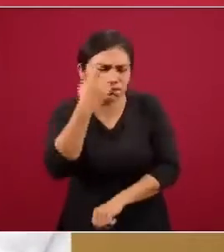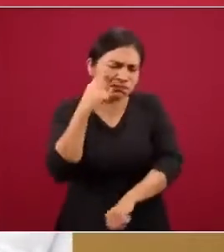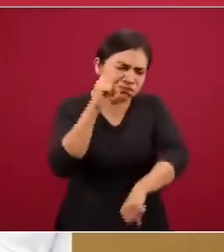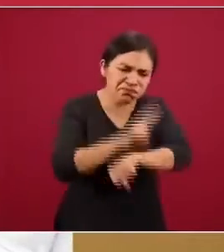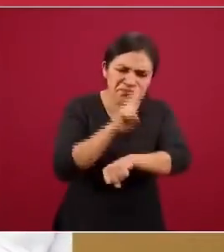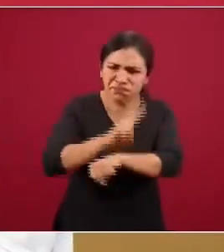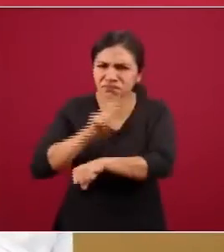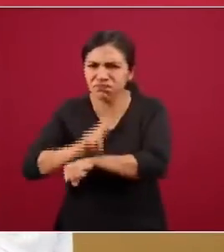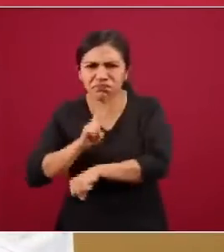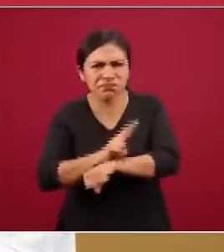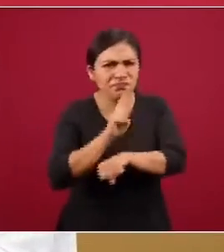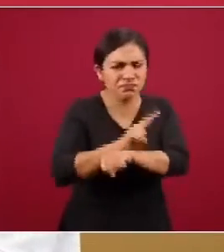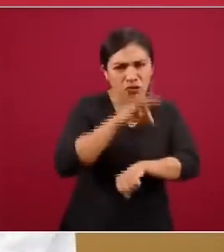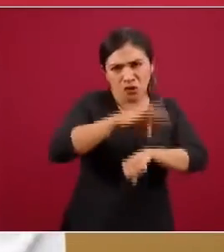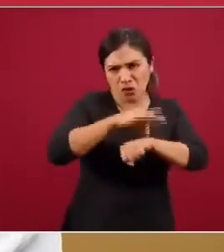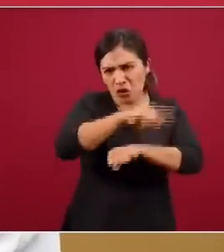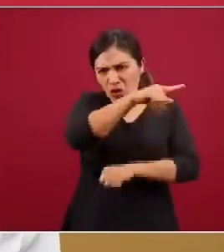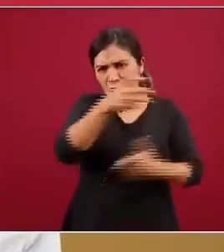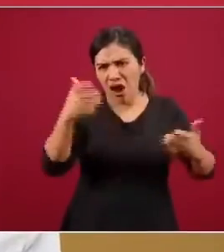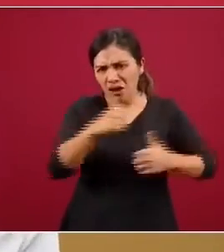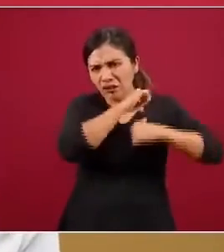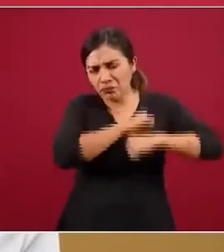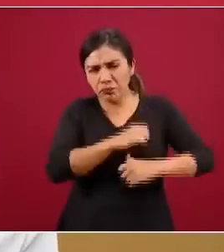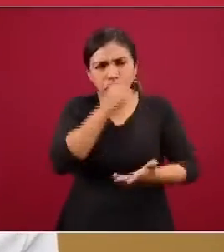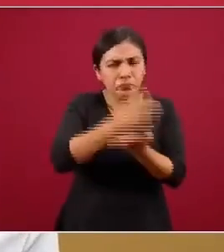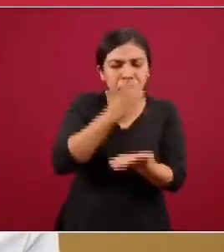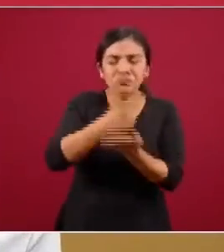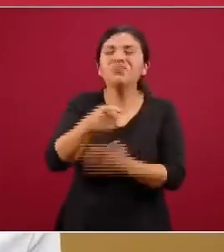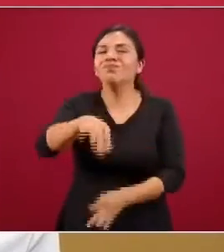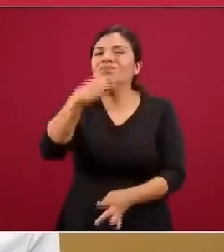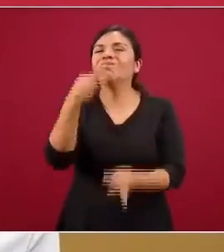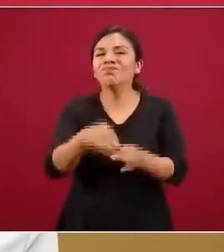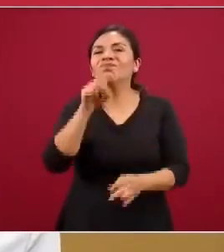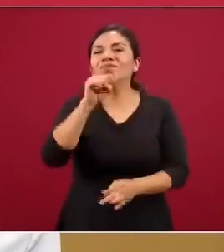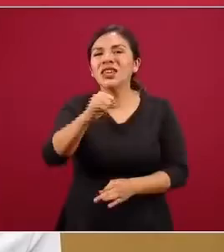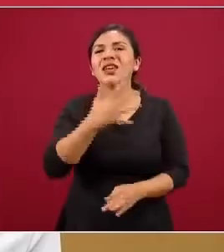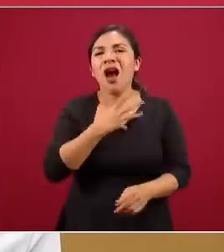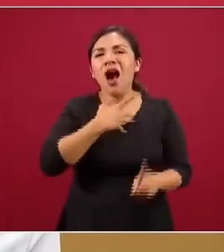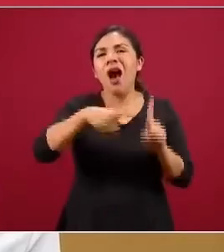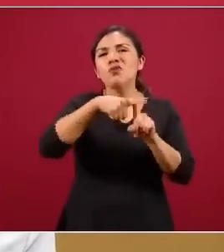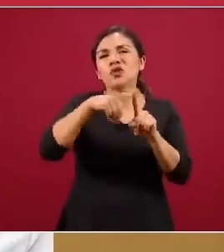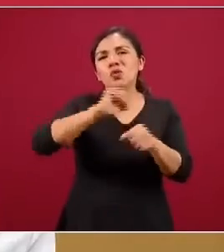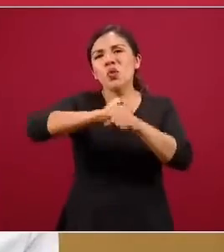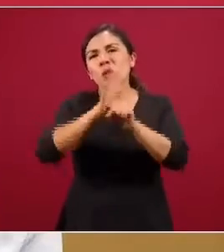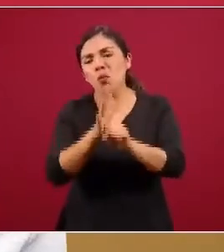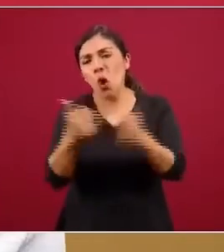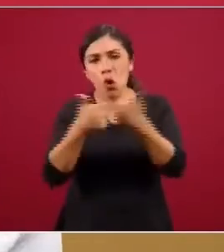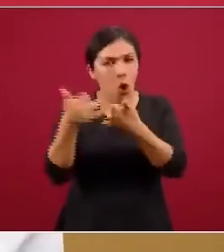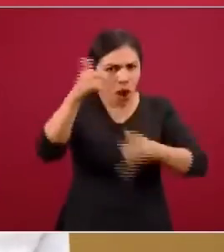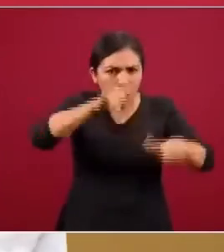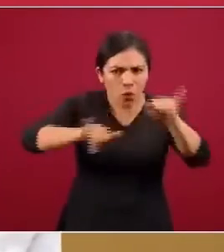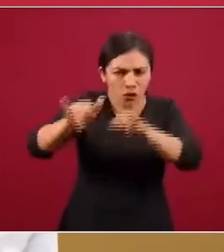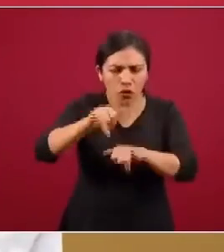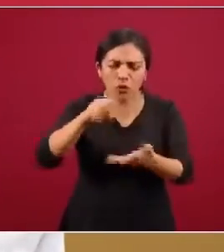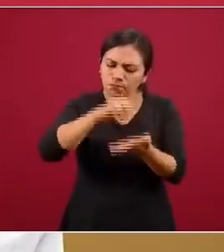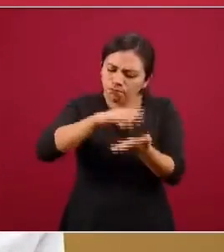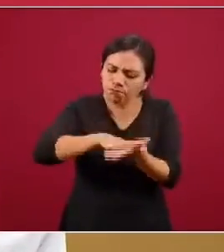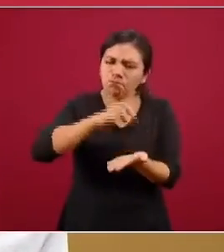de vigilancia epidemiológica que incluye la detección y la confirmación por laboratorio y el